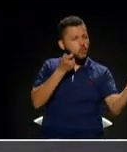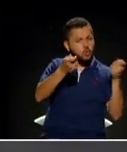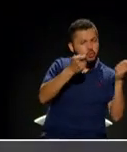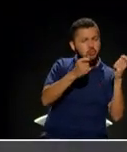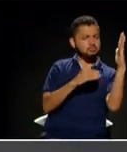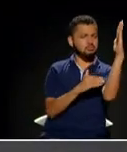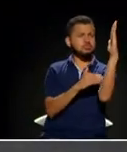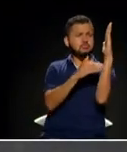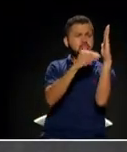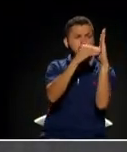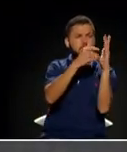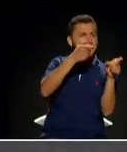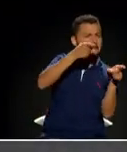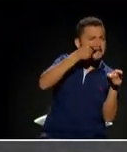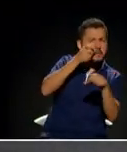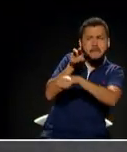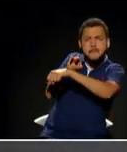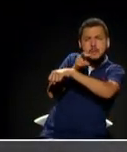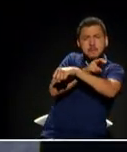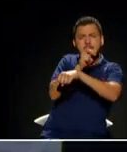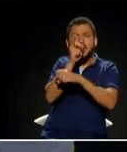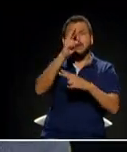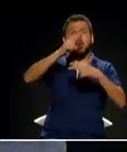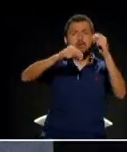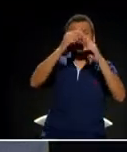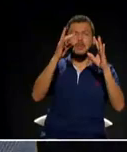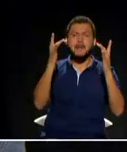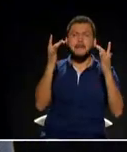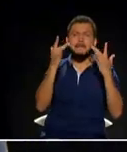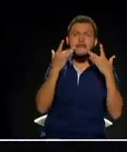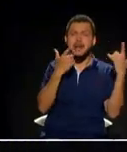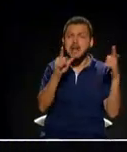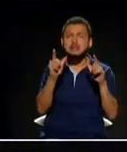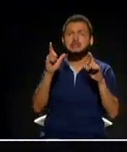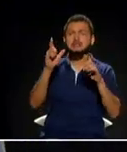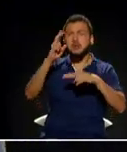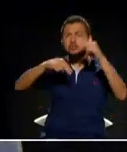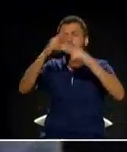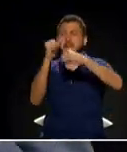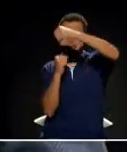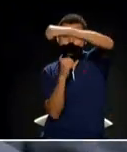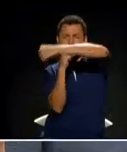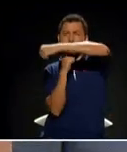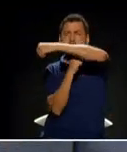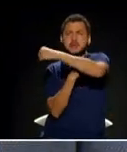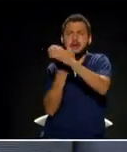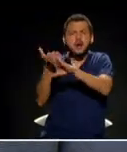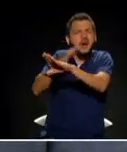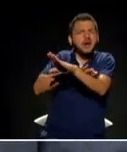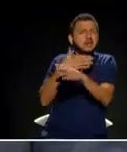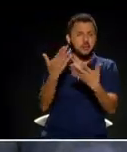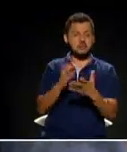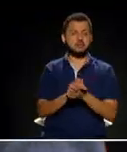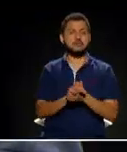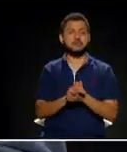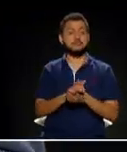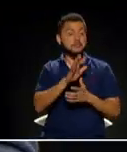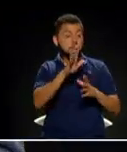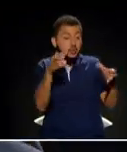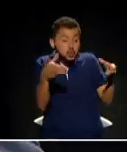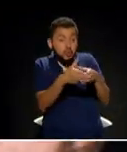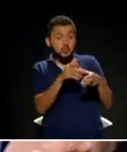la secretaria de estado territorial tiene las herramientas se creó específicamente para ejercer ese control el